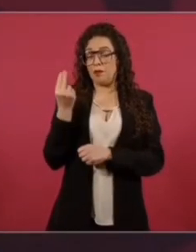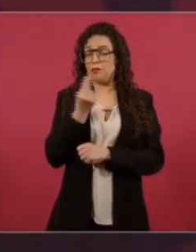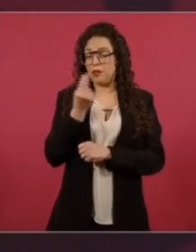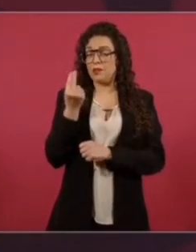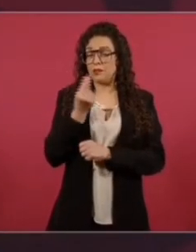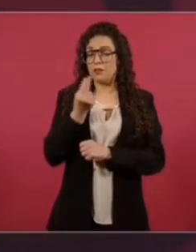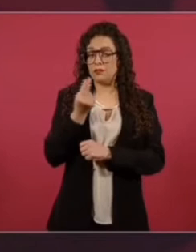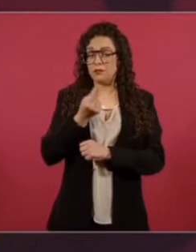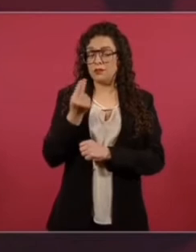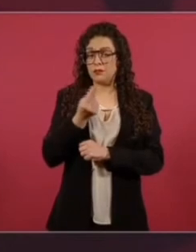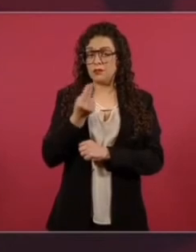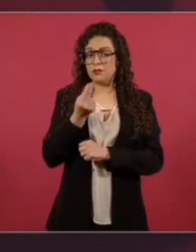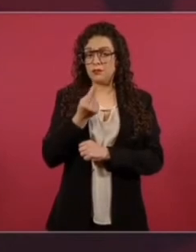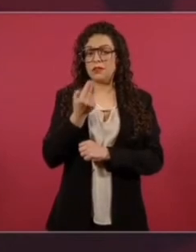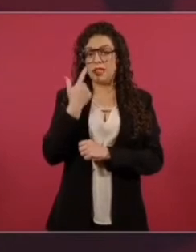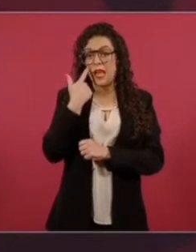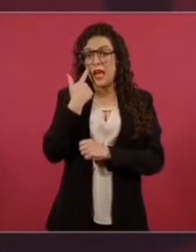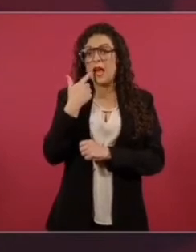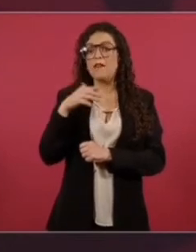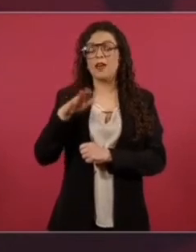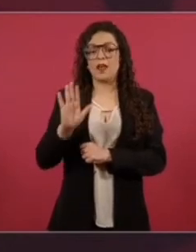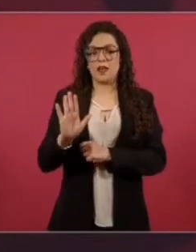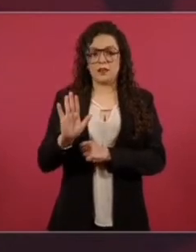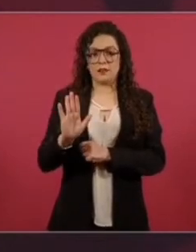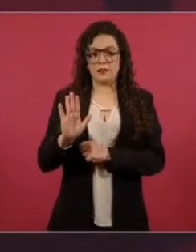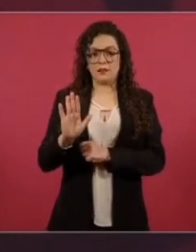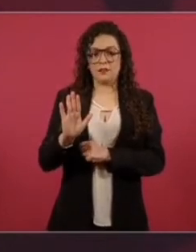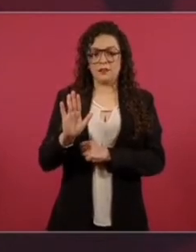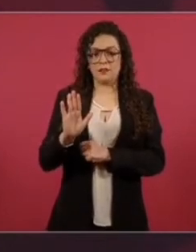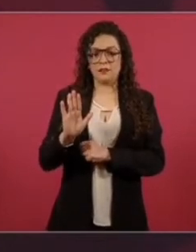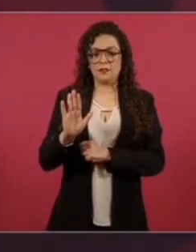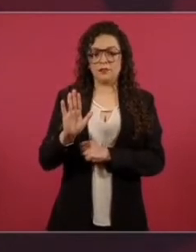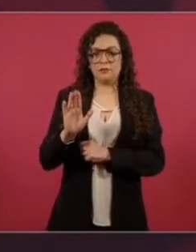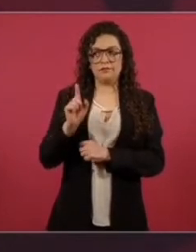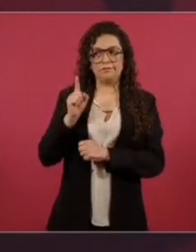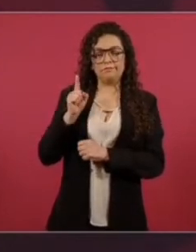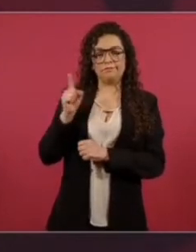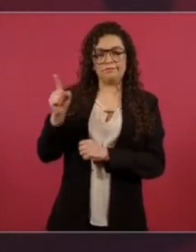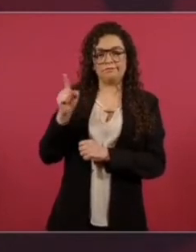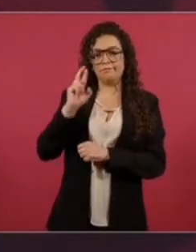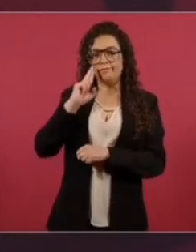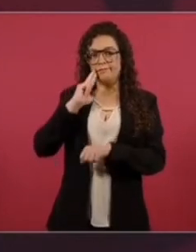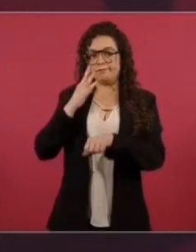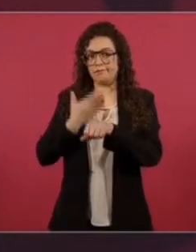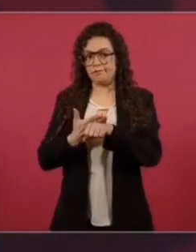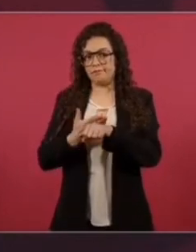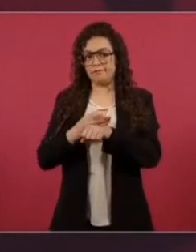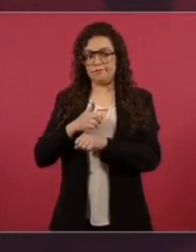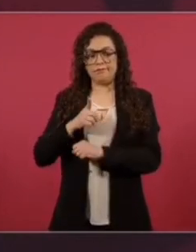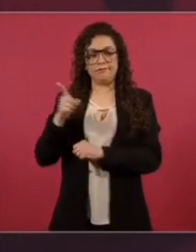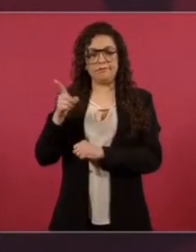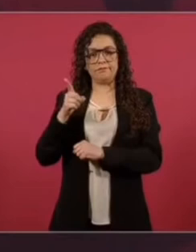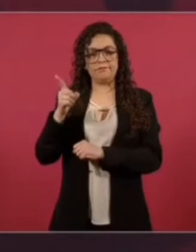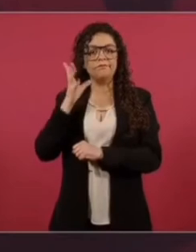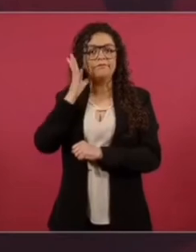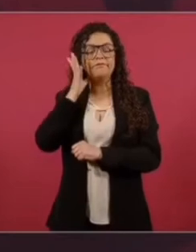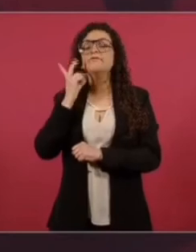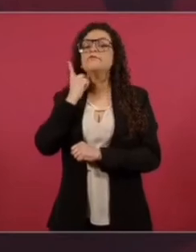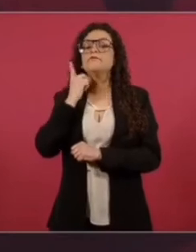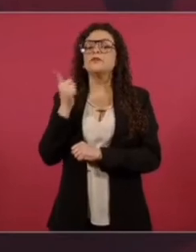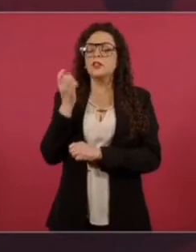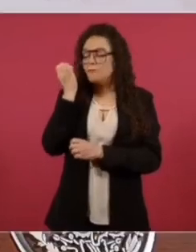que el Congreso, ¿no?, lo analice, dé su opinión. No se debe